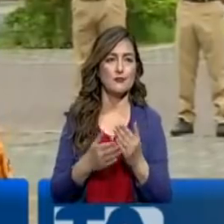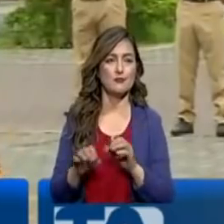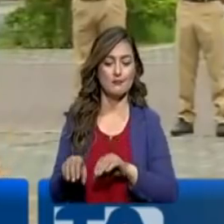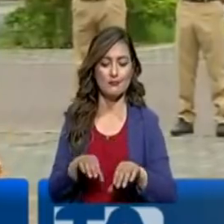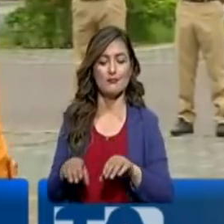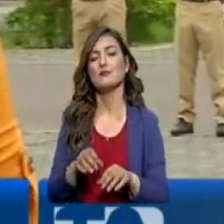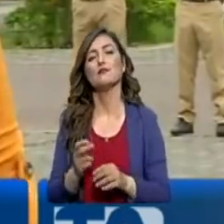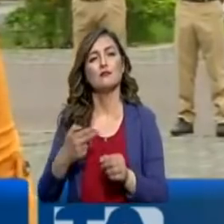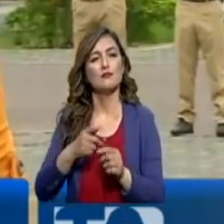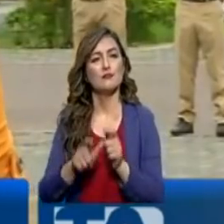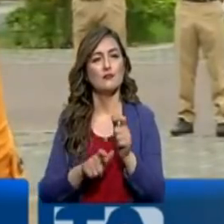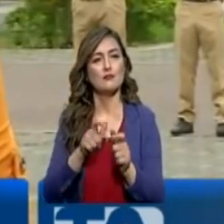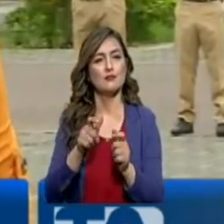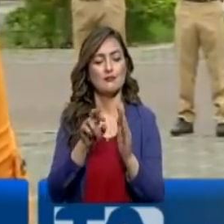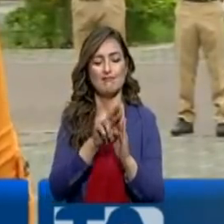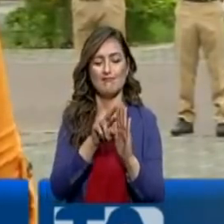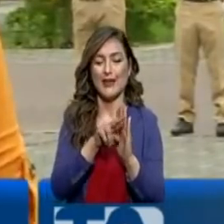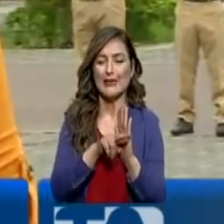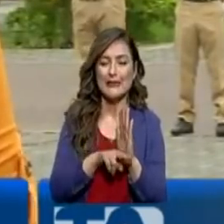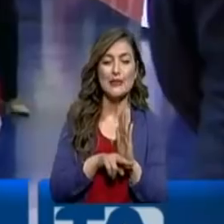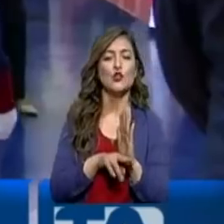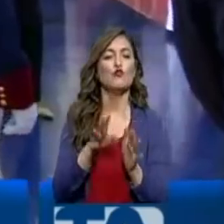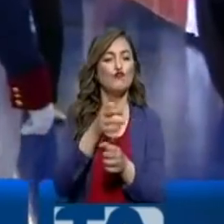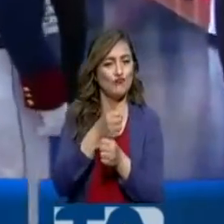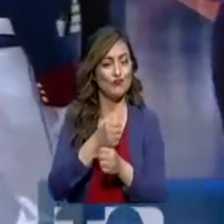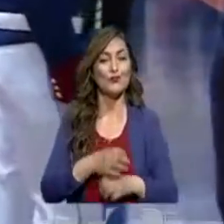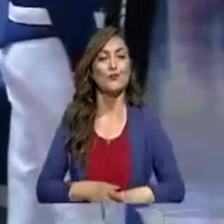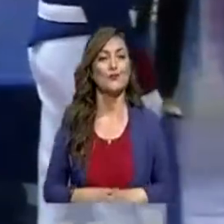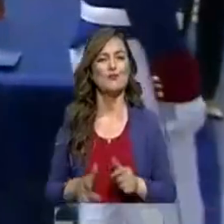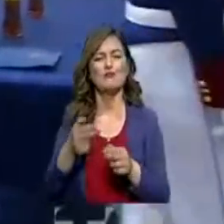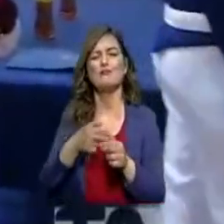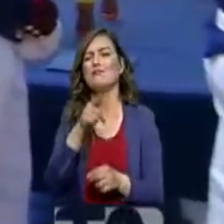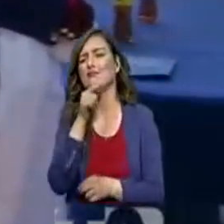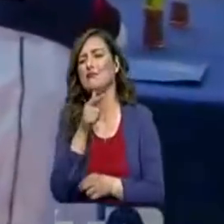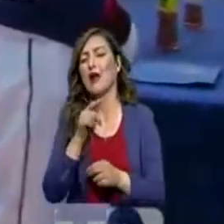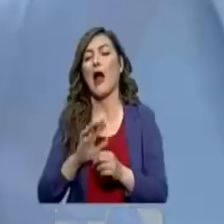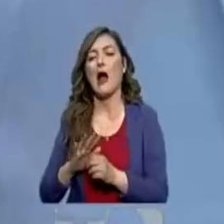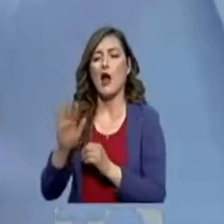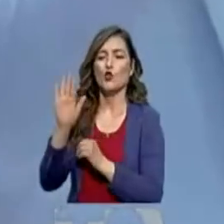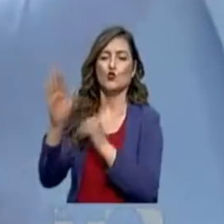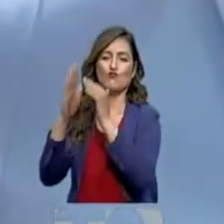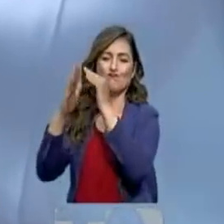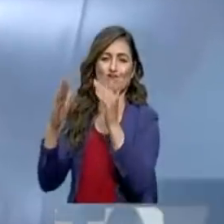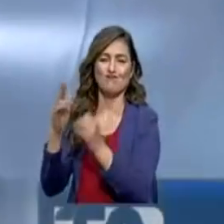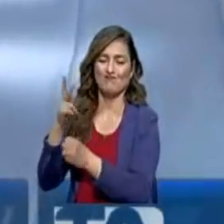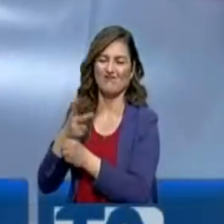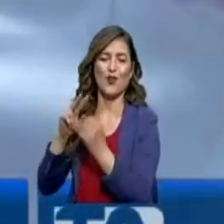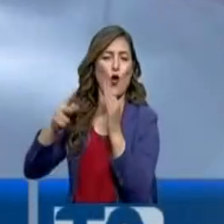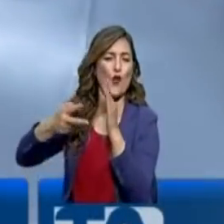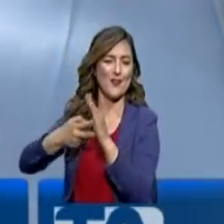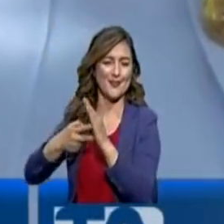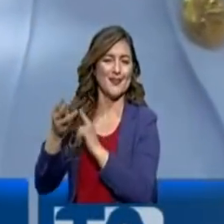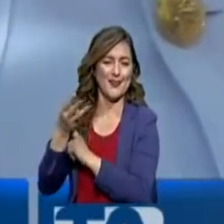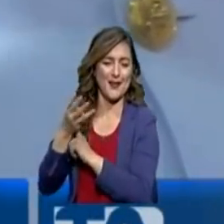Los asistentes deben cumplir con el protocolo de bioseguridad. Quienes no estuvieron presentes se conectaron desde sus hogares para participar de